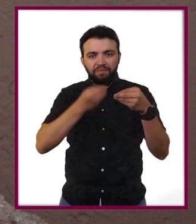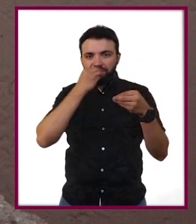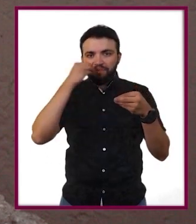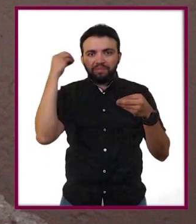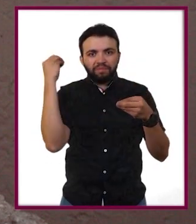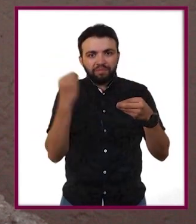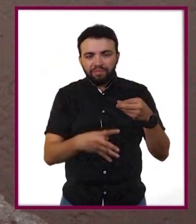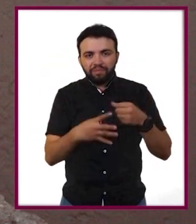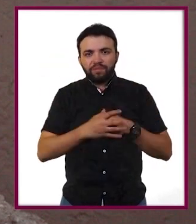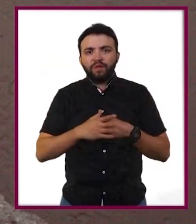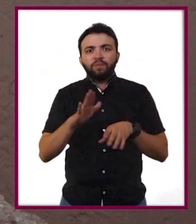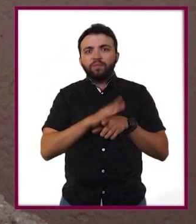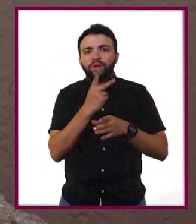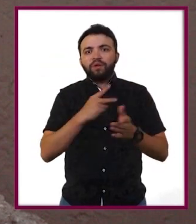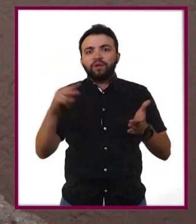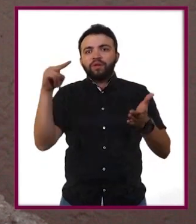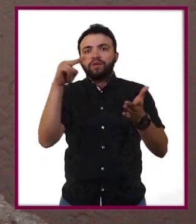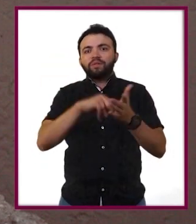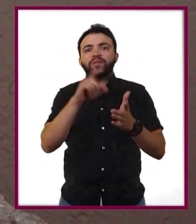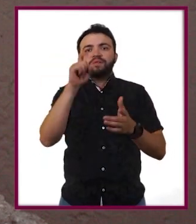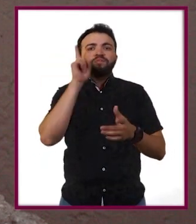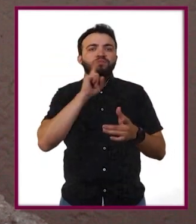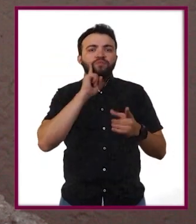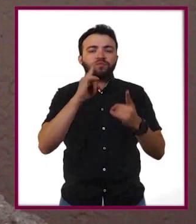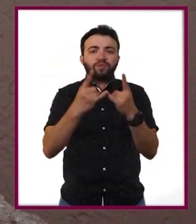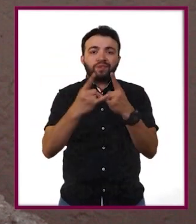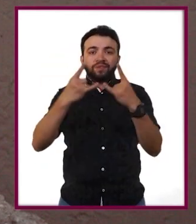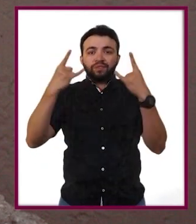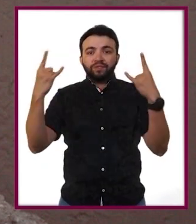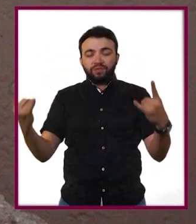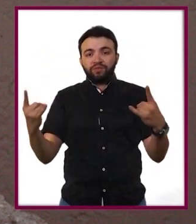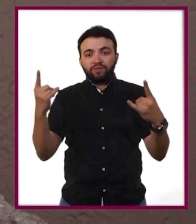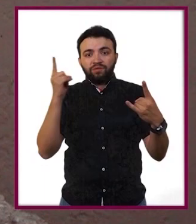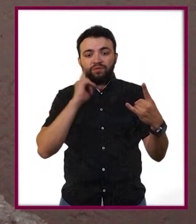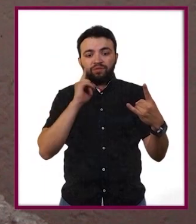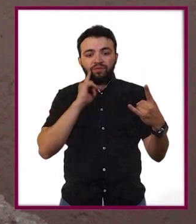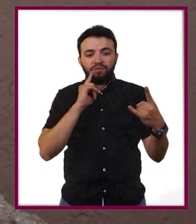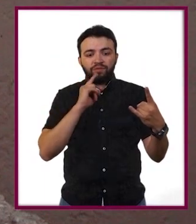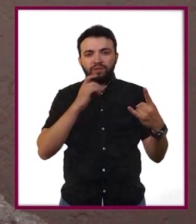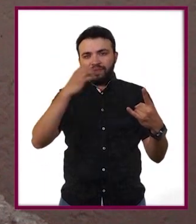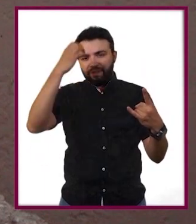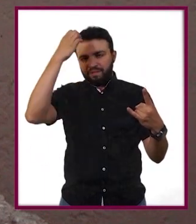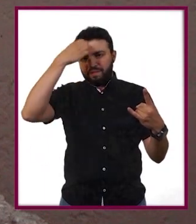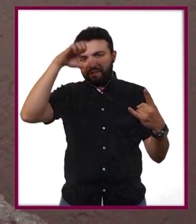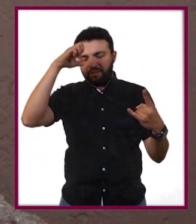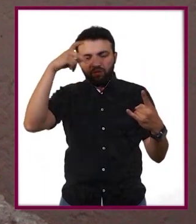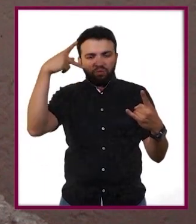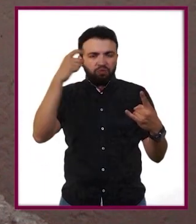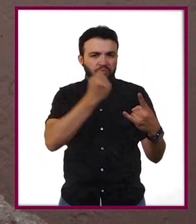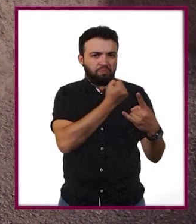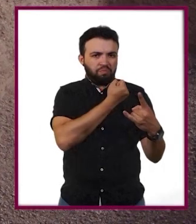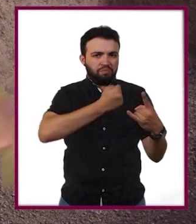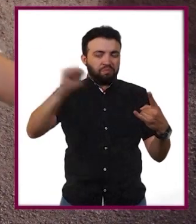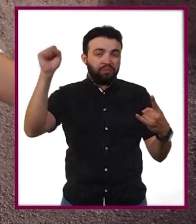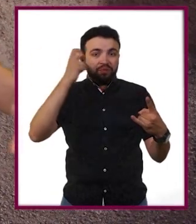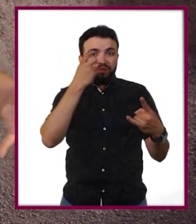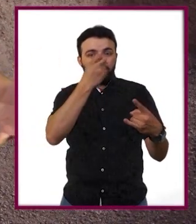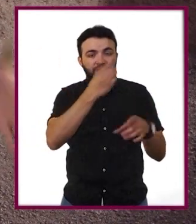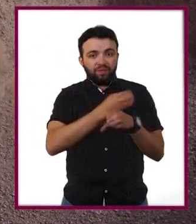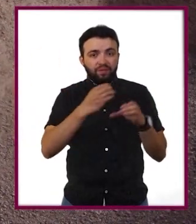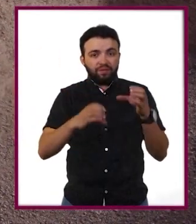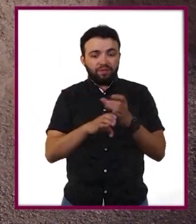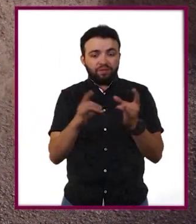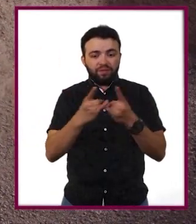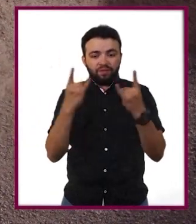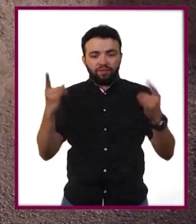kilométrico acueducto acompañados de la historiadora María Castañeda de la Paz, quien es experta en esta maravilla. Así es,